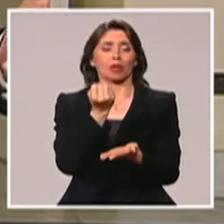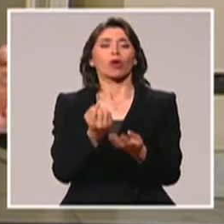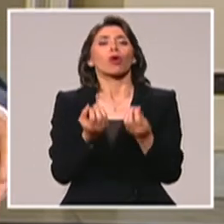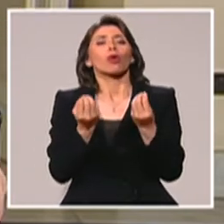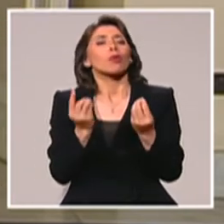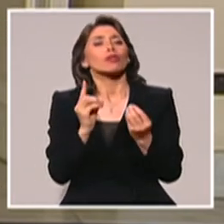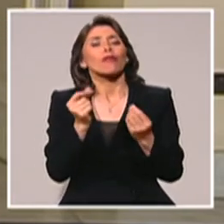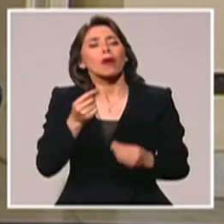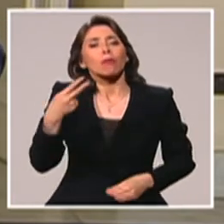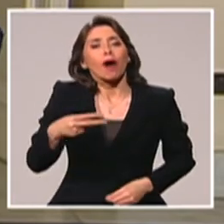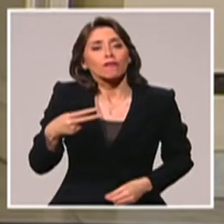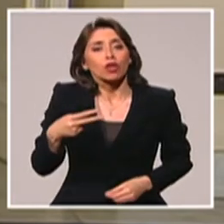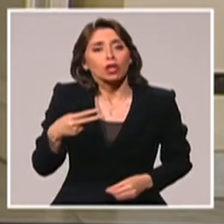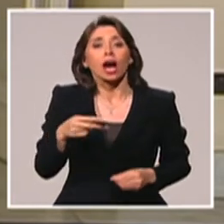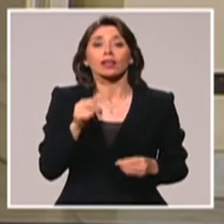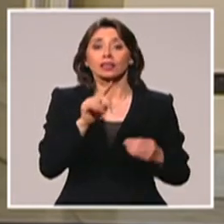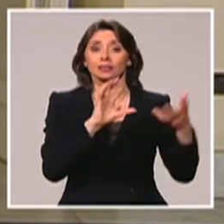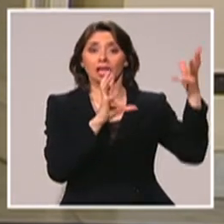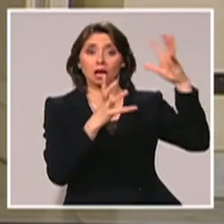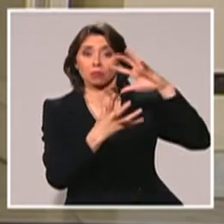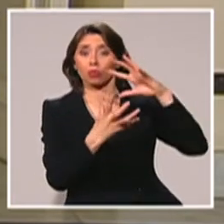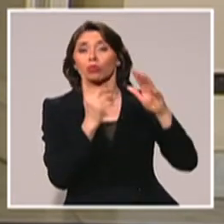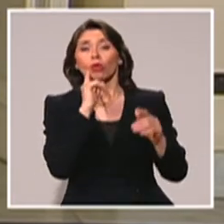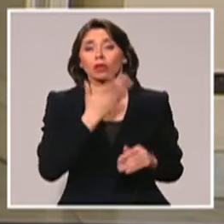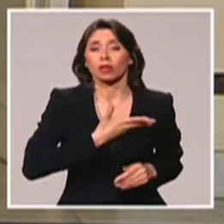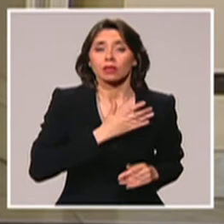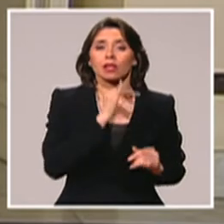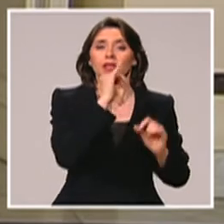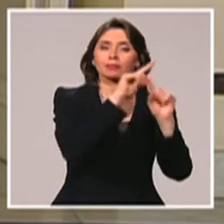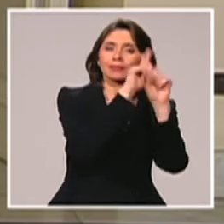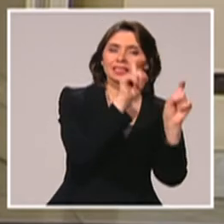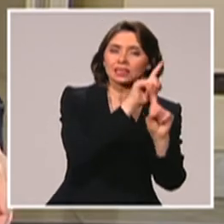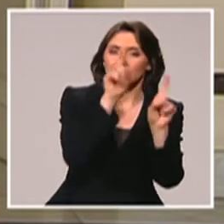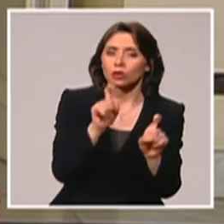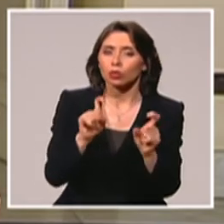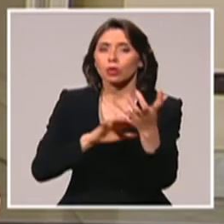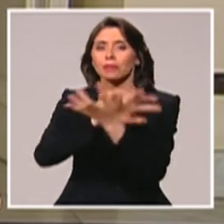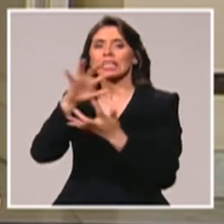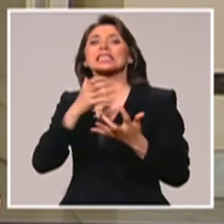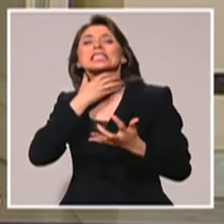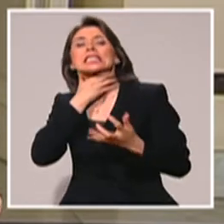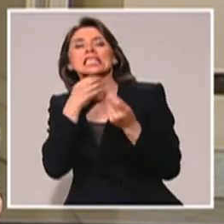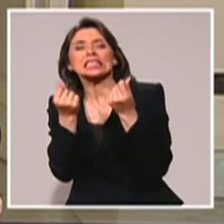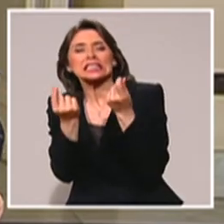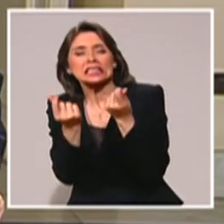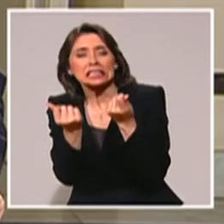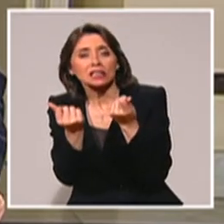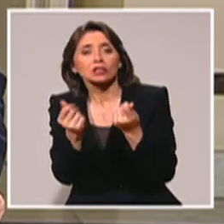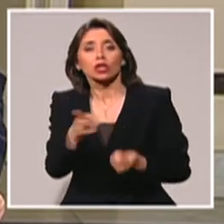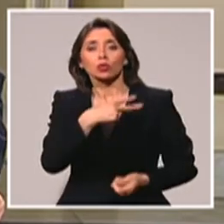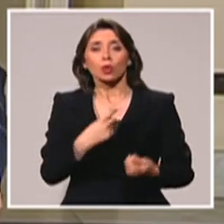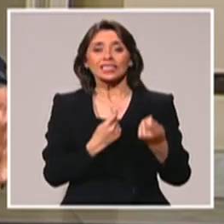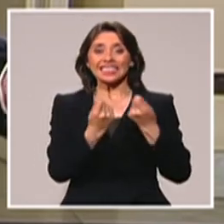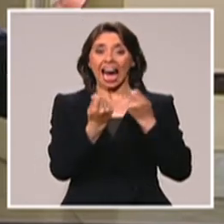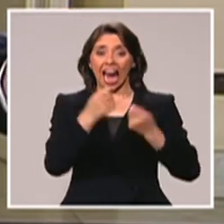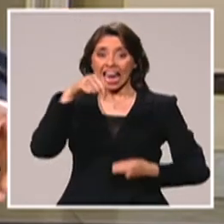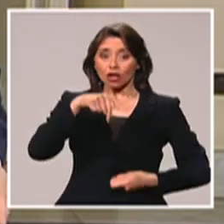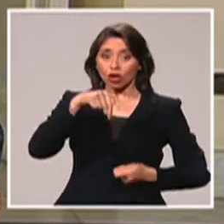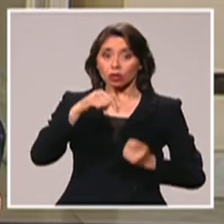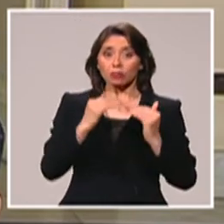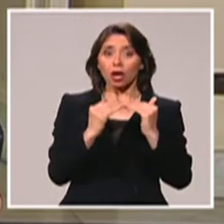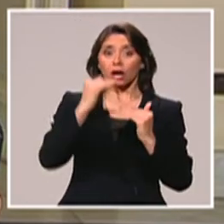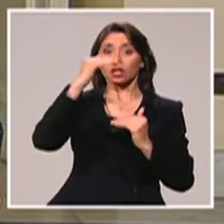valorar que en medio de un mundo cruzado por la incertidumbre y las crisis económicas nuestra economía crece a más del